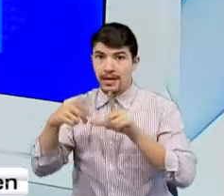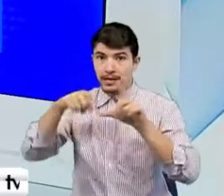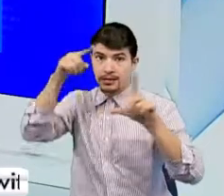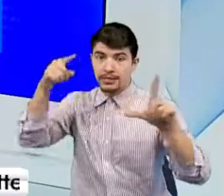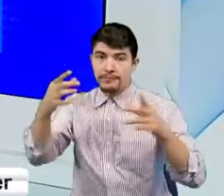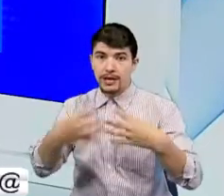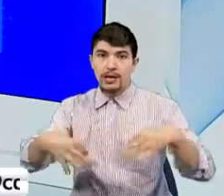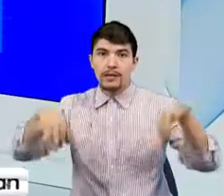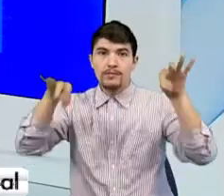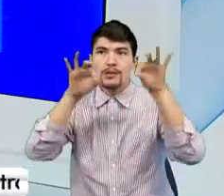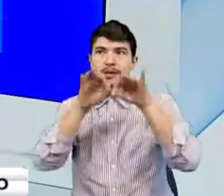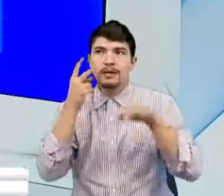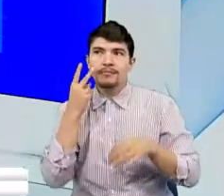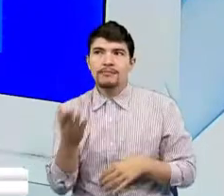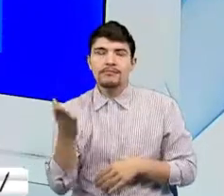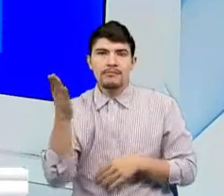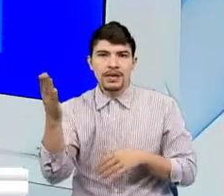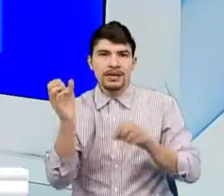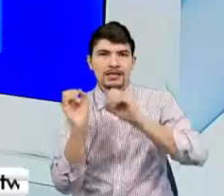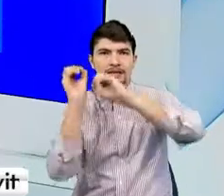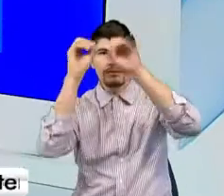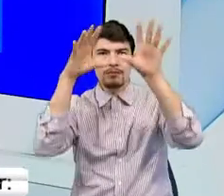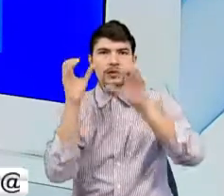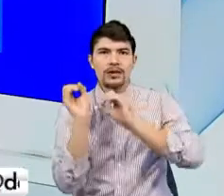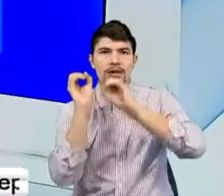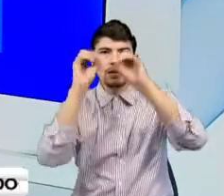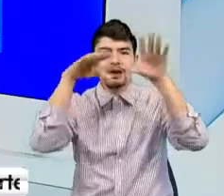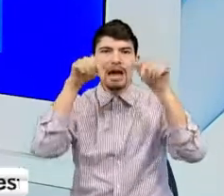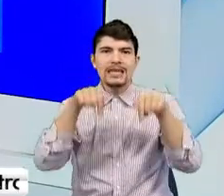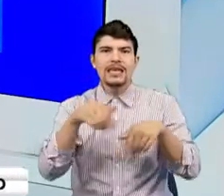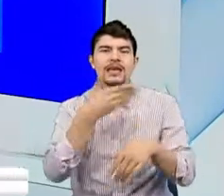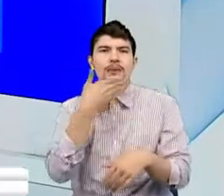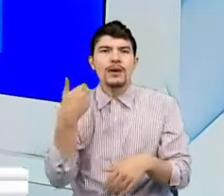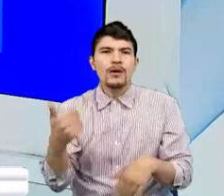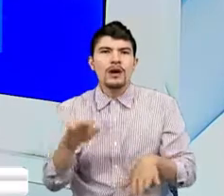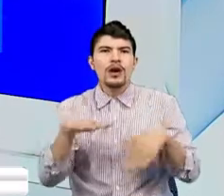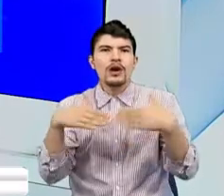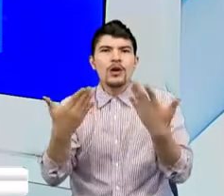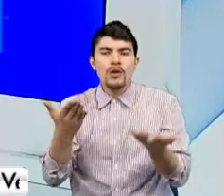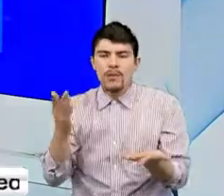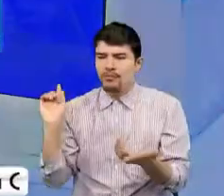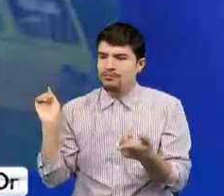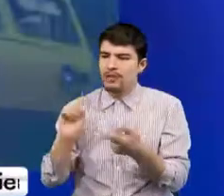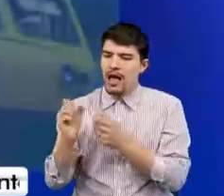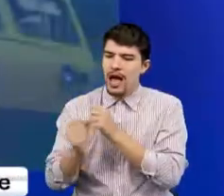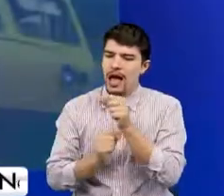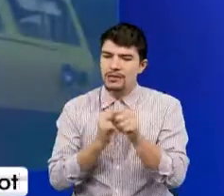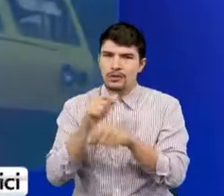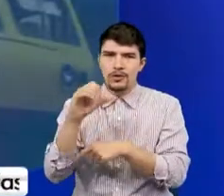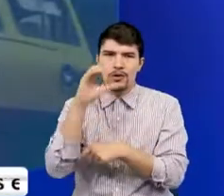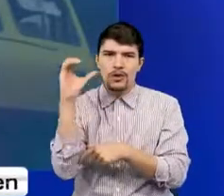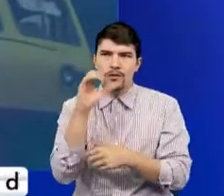que nos arroja precisamente lo que han sido las exportaciones, en cómo han mejorado durante los años.